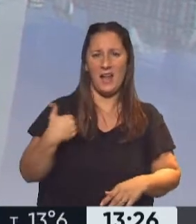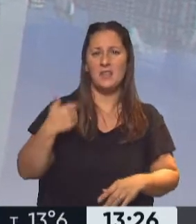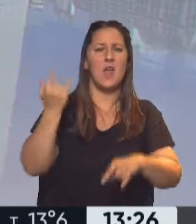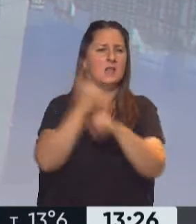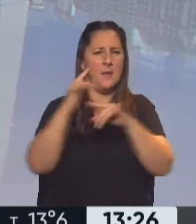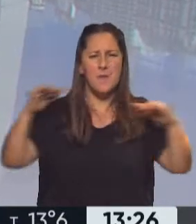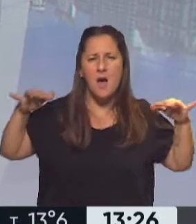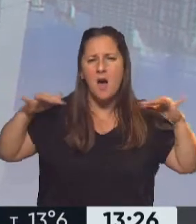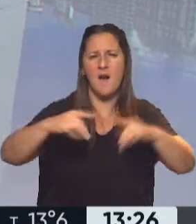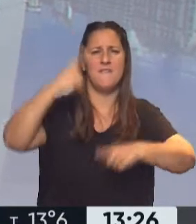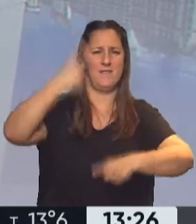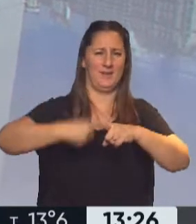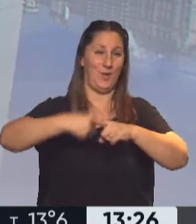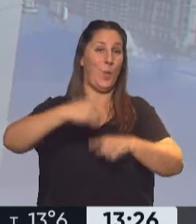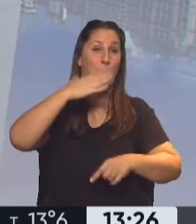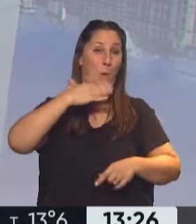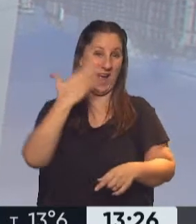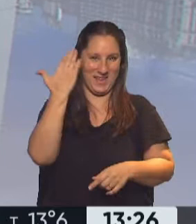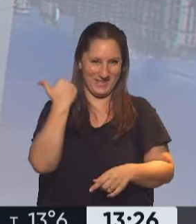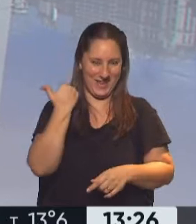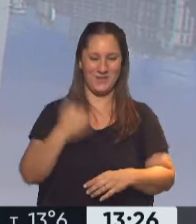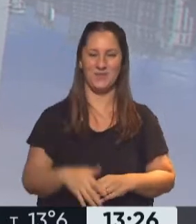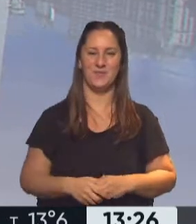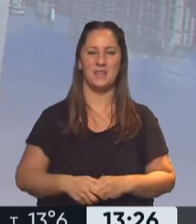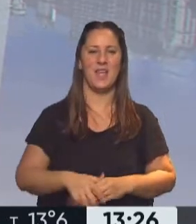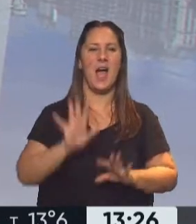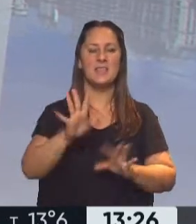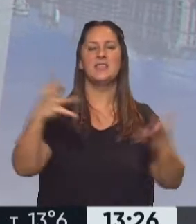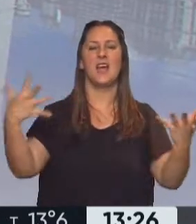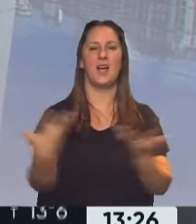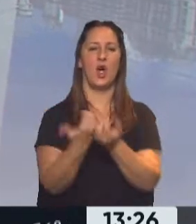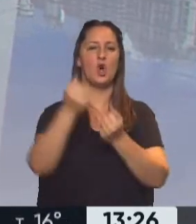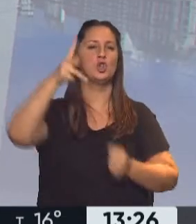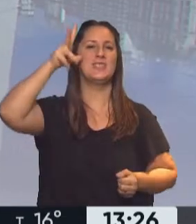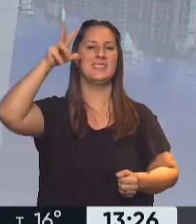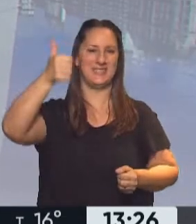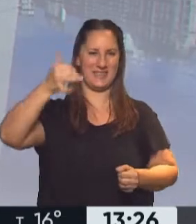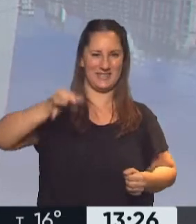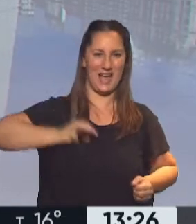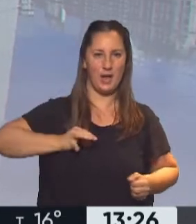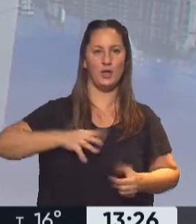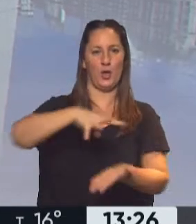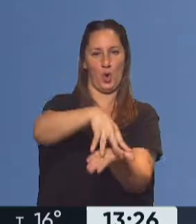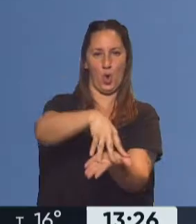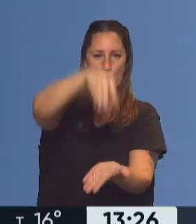festejos ayer, todo Boca, allí en el Obelisco en la ciudad de Buenos Aires. De esta manera se están festejando los 86 años del